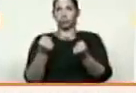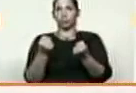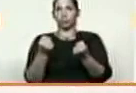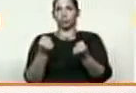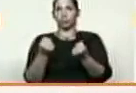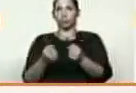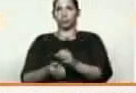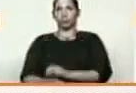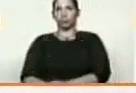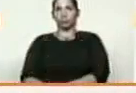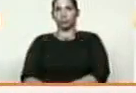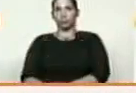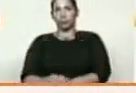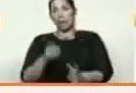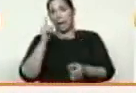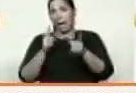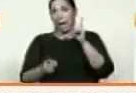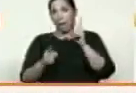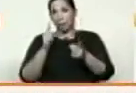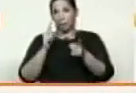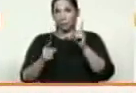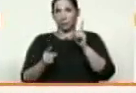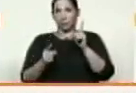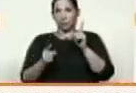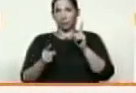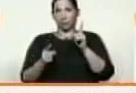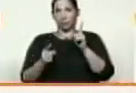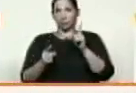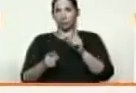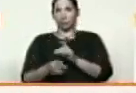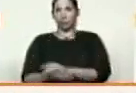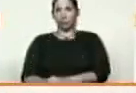Muy difícil, a pesar de la brutalidad nuestra, por supuesto, ¿no?